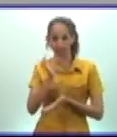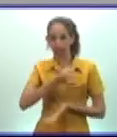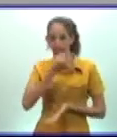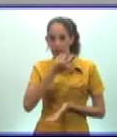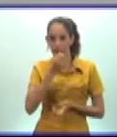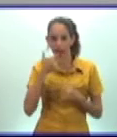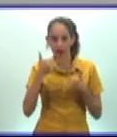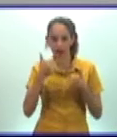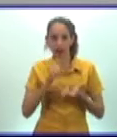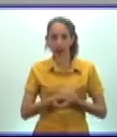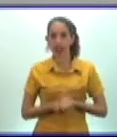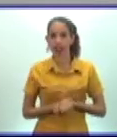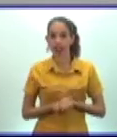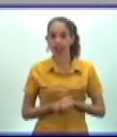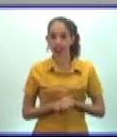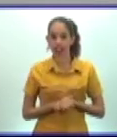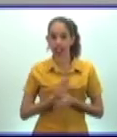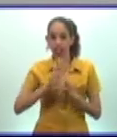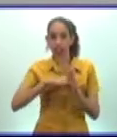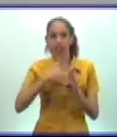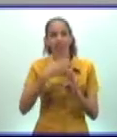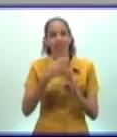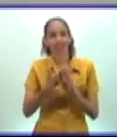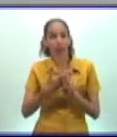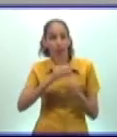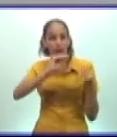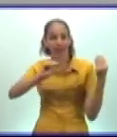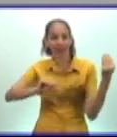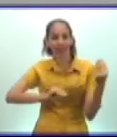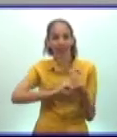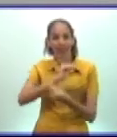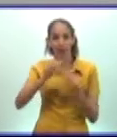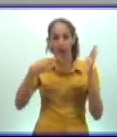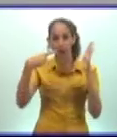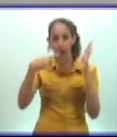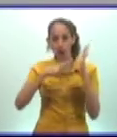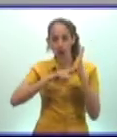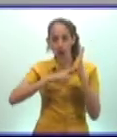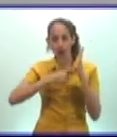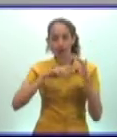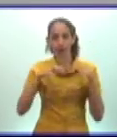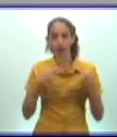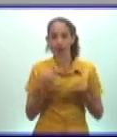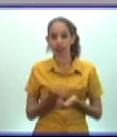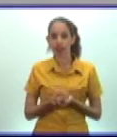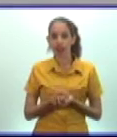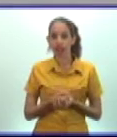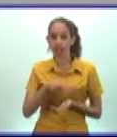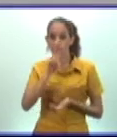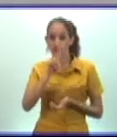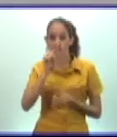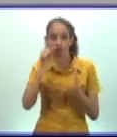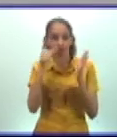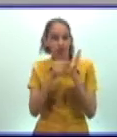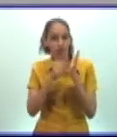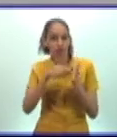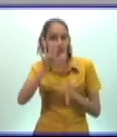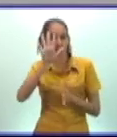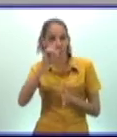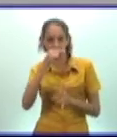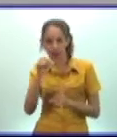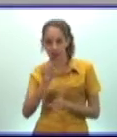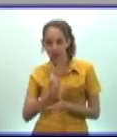divisor y pasa a ser una multiplicación. 2 por 5 tercios es igual a